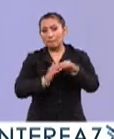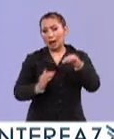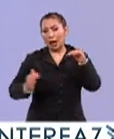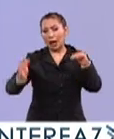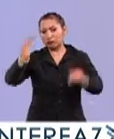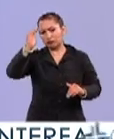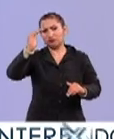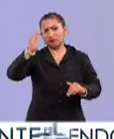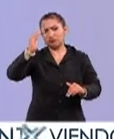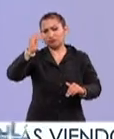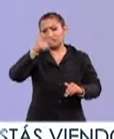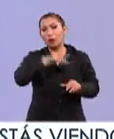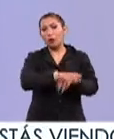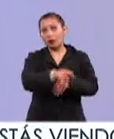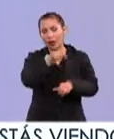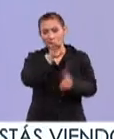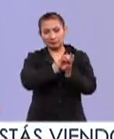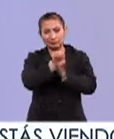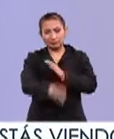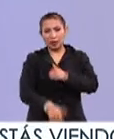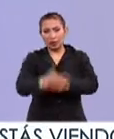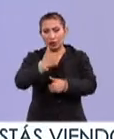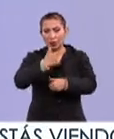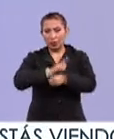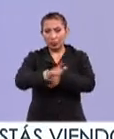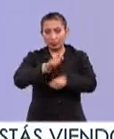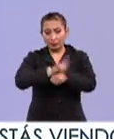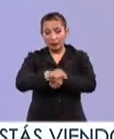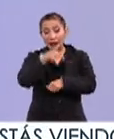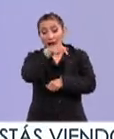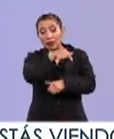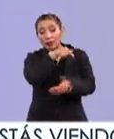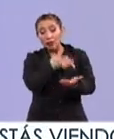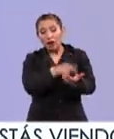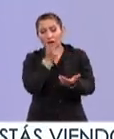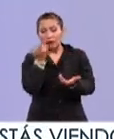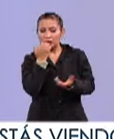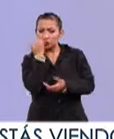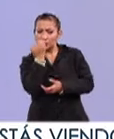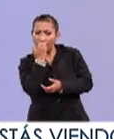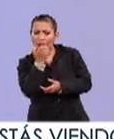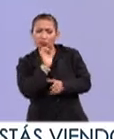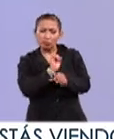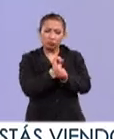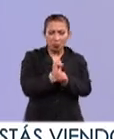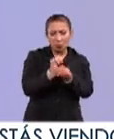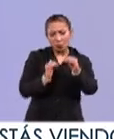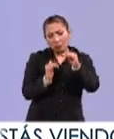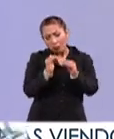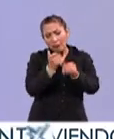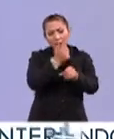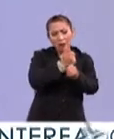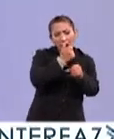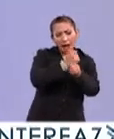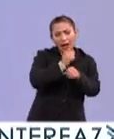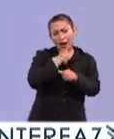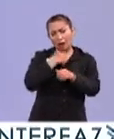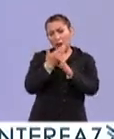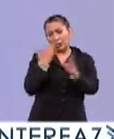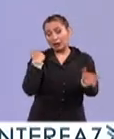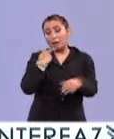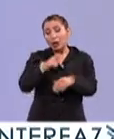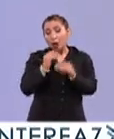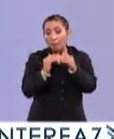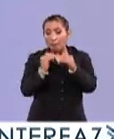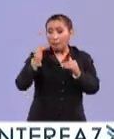mayor desigualdad son, por ejemplo, Guatemala. Estas distancias son en general leves en la asistencia a nivel primaria, como les comentaba, pero